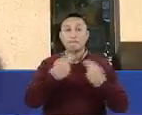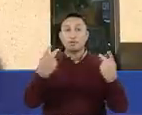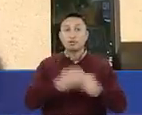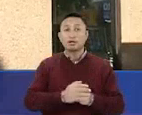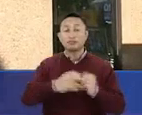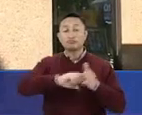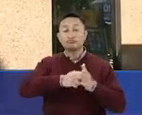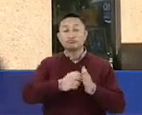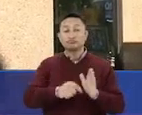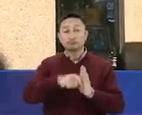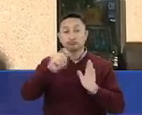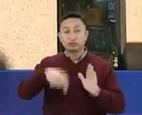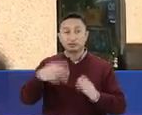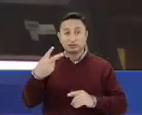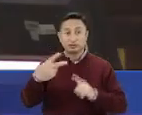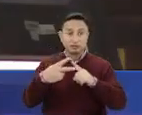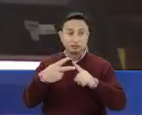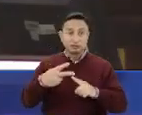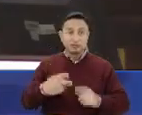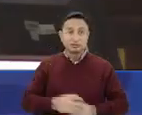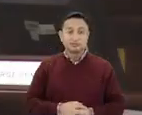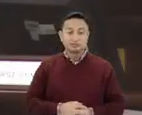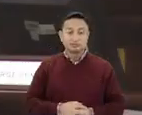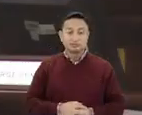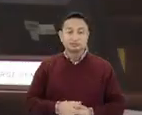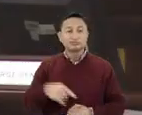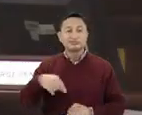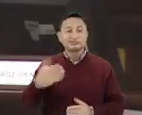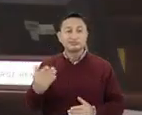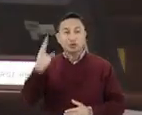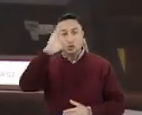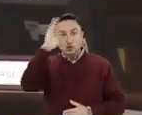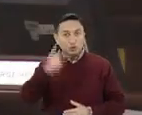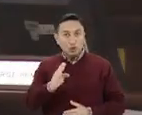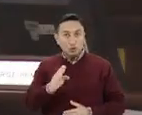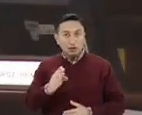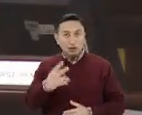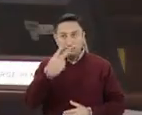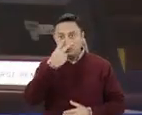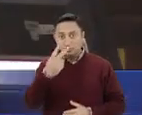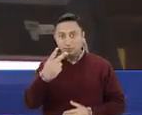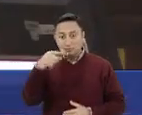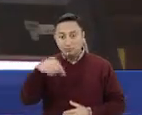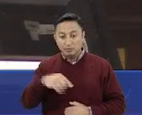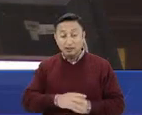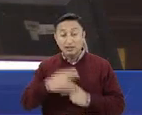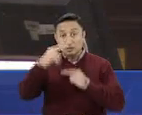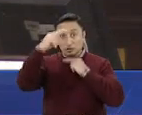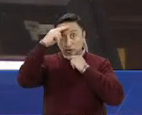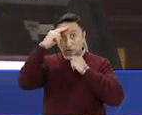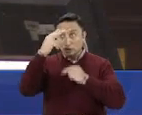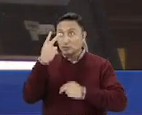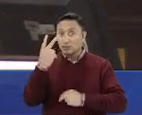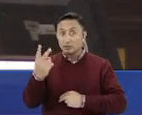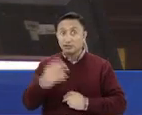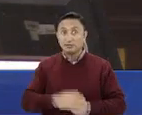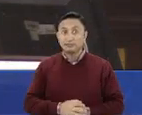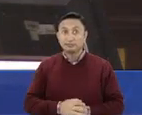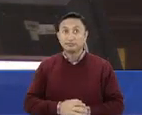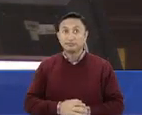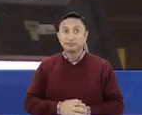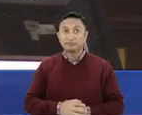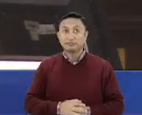y Procuraduría, entre otros. Para que nunca más veamos en los noticieros, en